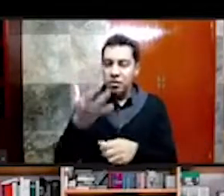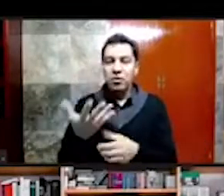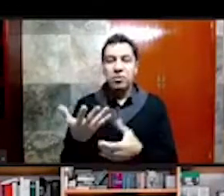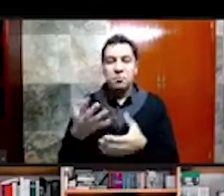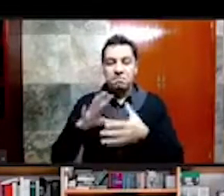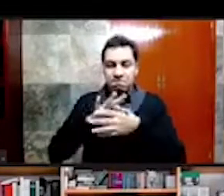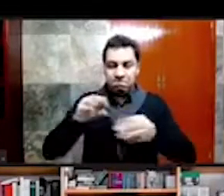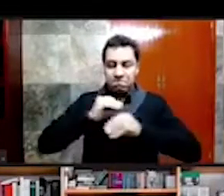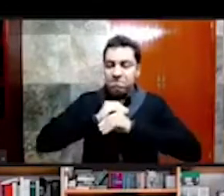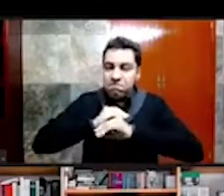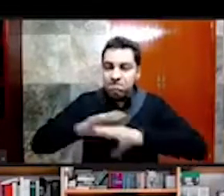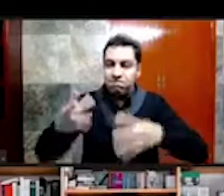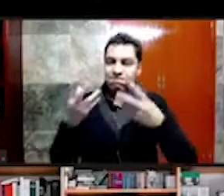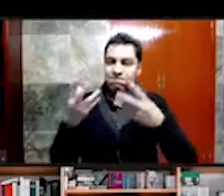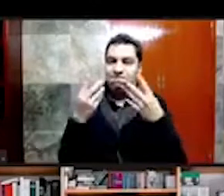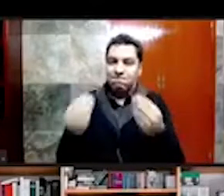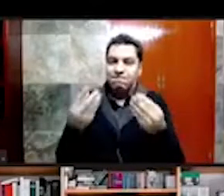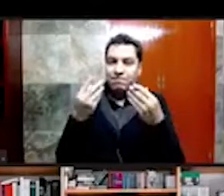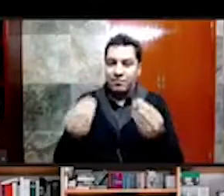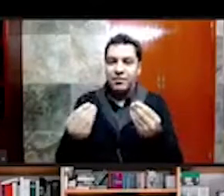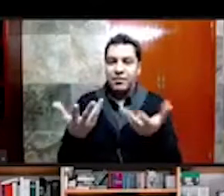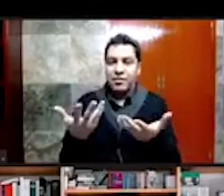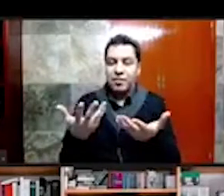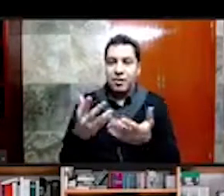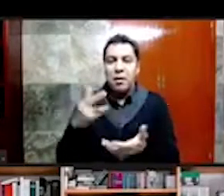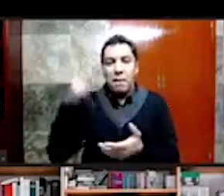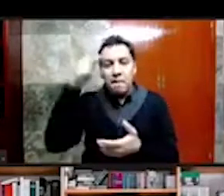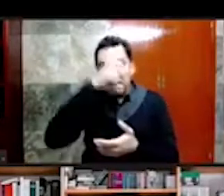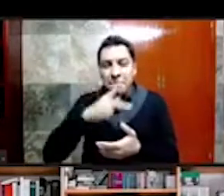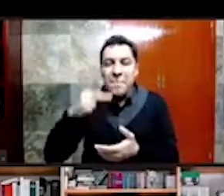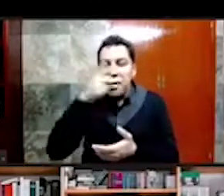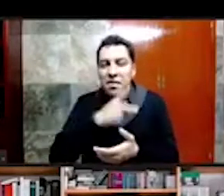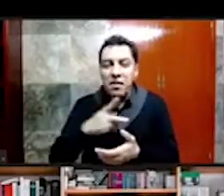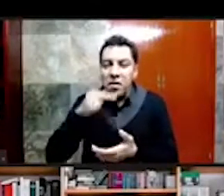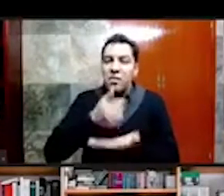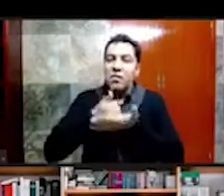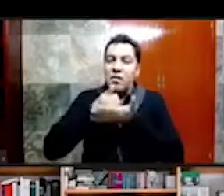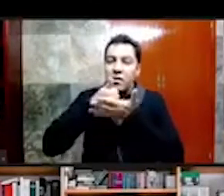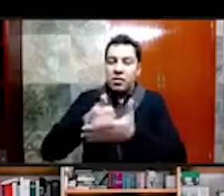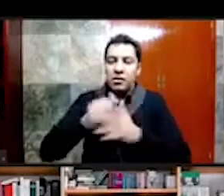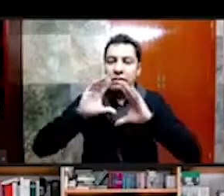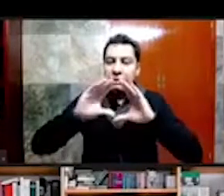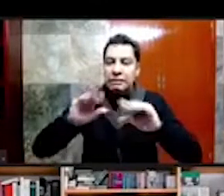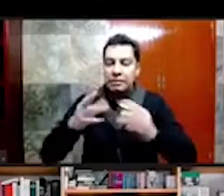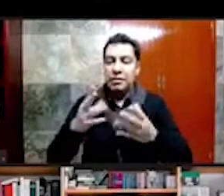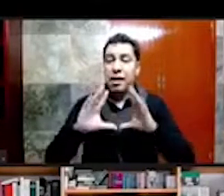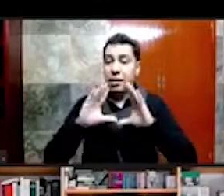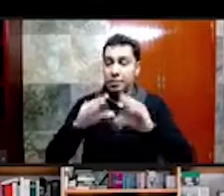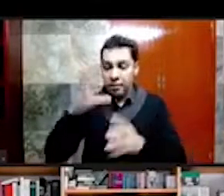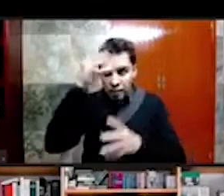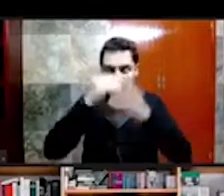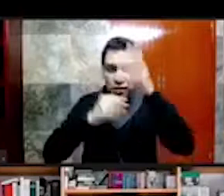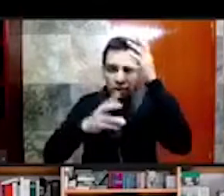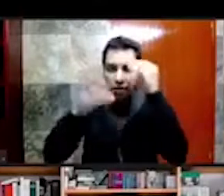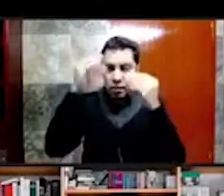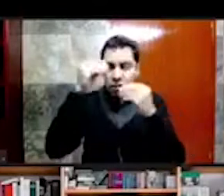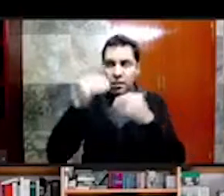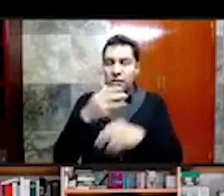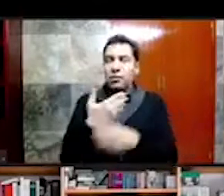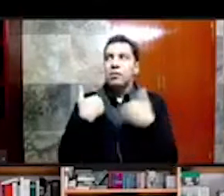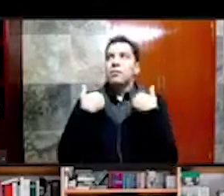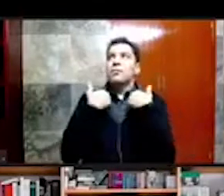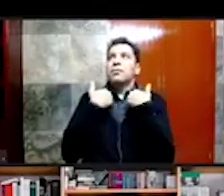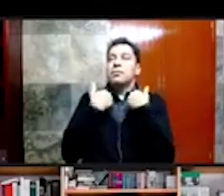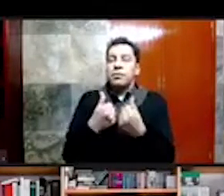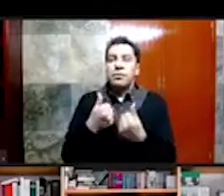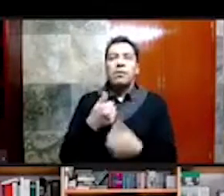además pues muy pedagógico, yo diría, en el sentido de que nos ha dejado preguntas, nos